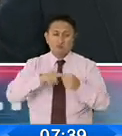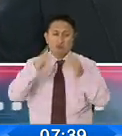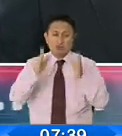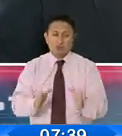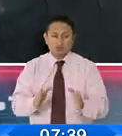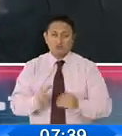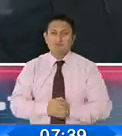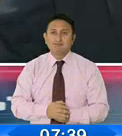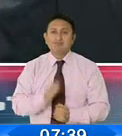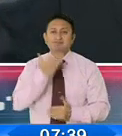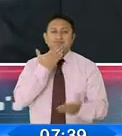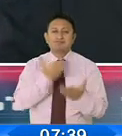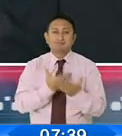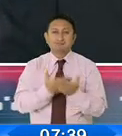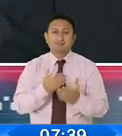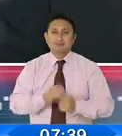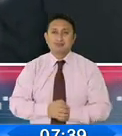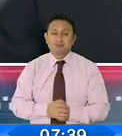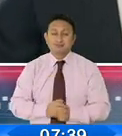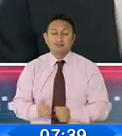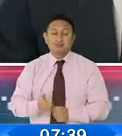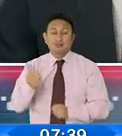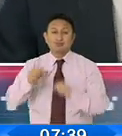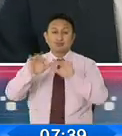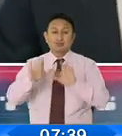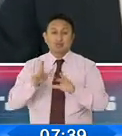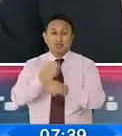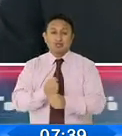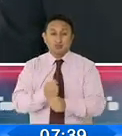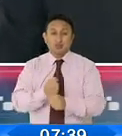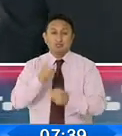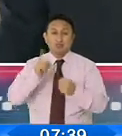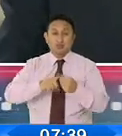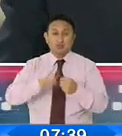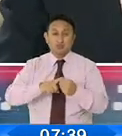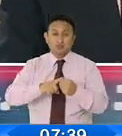quiteños. Muchísimas gracias, Roberto. El secretario de Seguridad del Distrito Metropolitano, César Díaz, junto a nosotros.